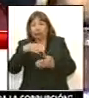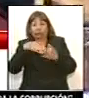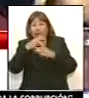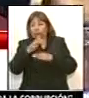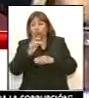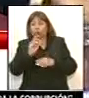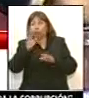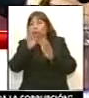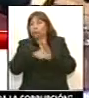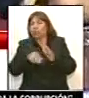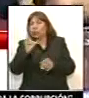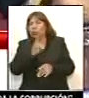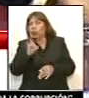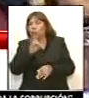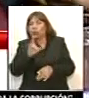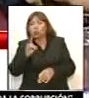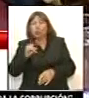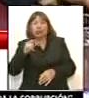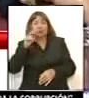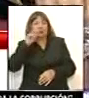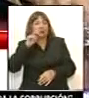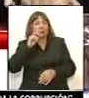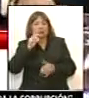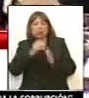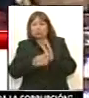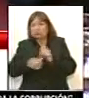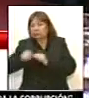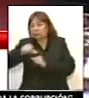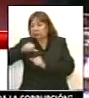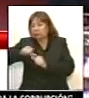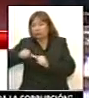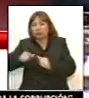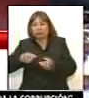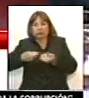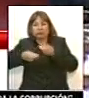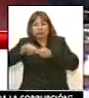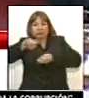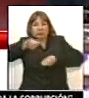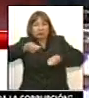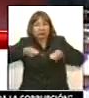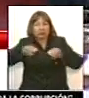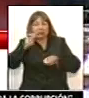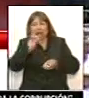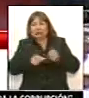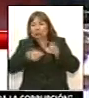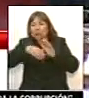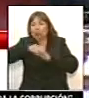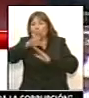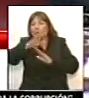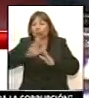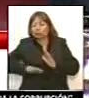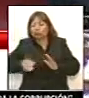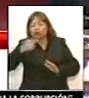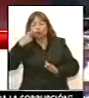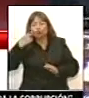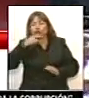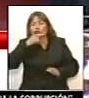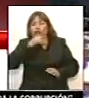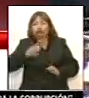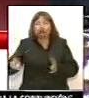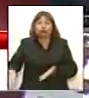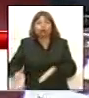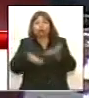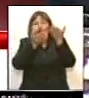trata. Para que no sea un espacio de libre movimiento para que los traficantes de personas entren, y de niños y niñas y adolescentes, entren con